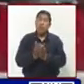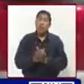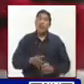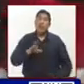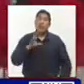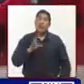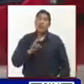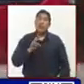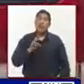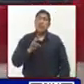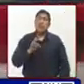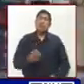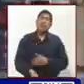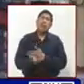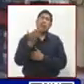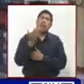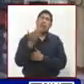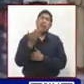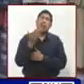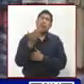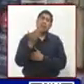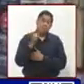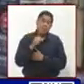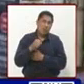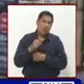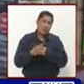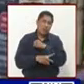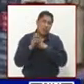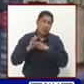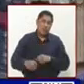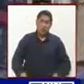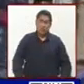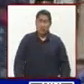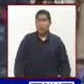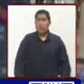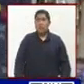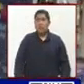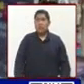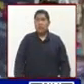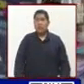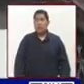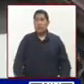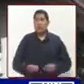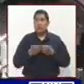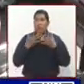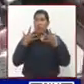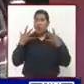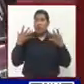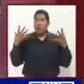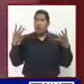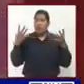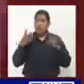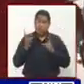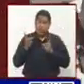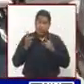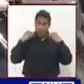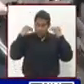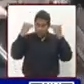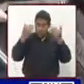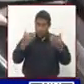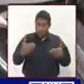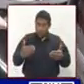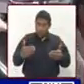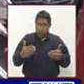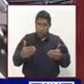17.45 a 8 promediadamente me han robado el auto de minibús. Estoy en medio de gran cantidad de estos minibuses, en su